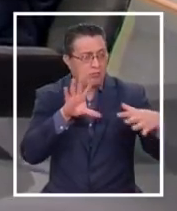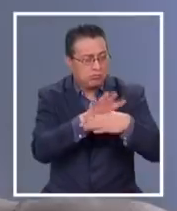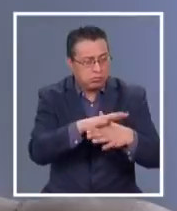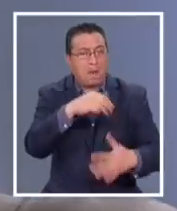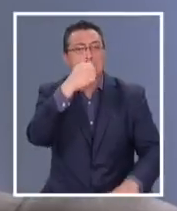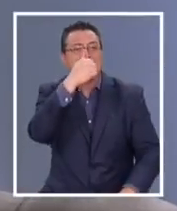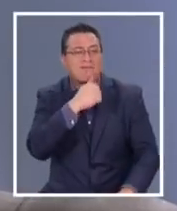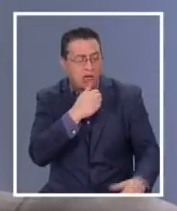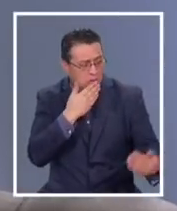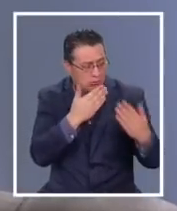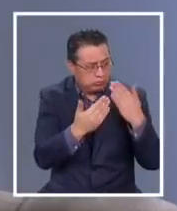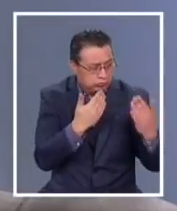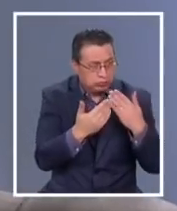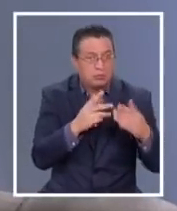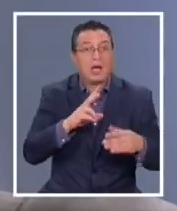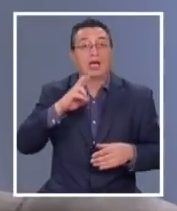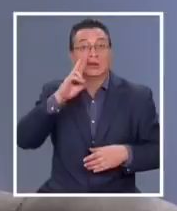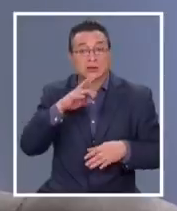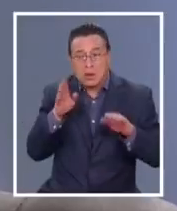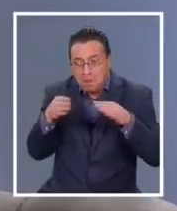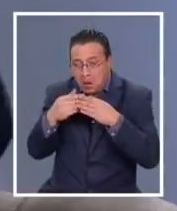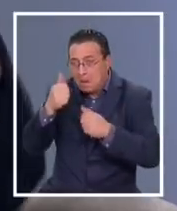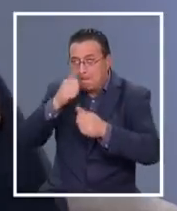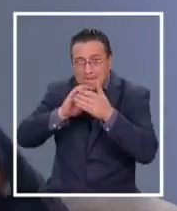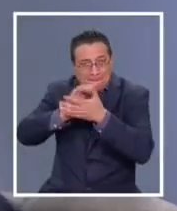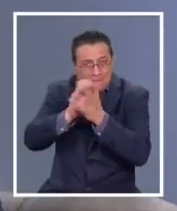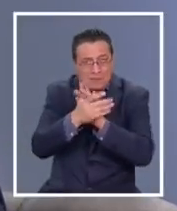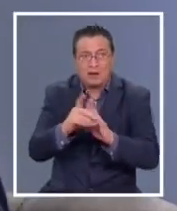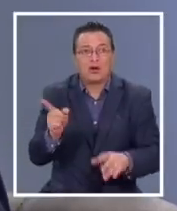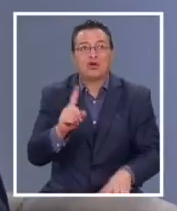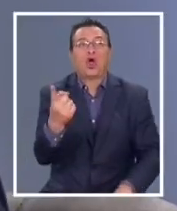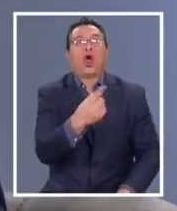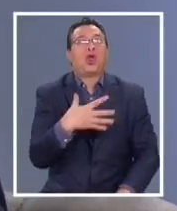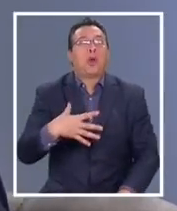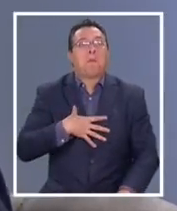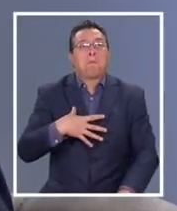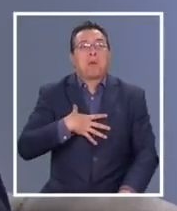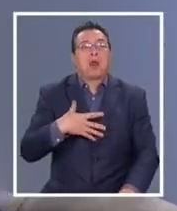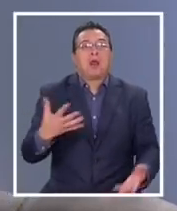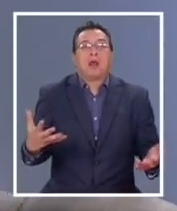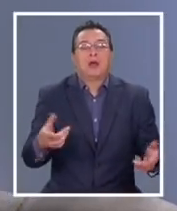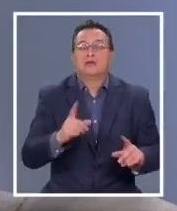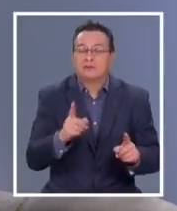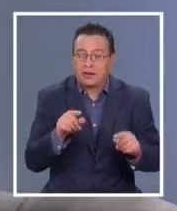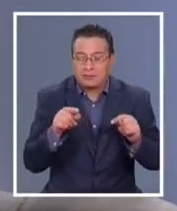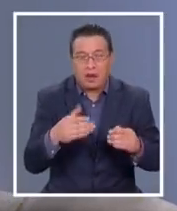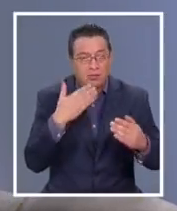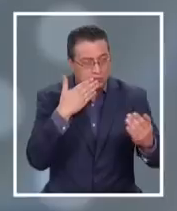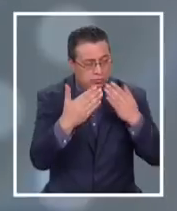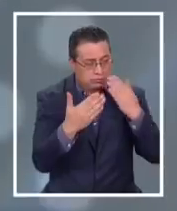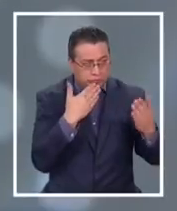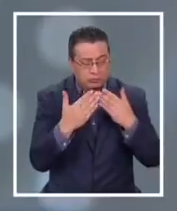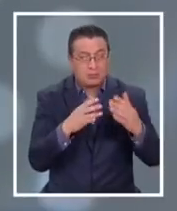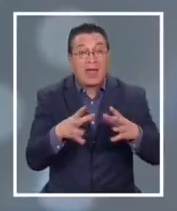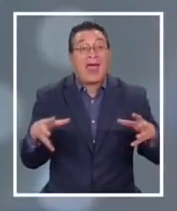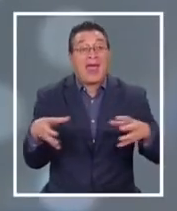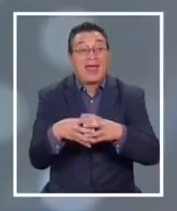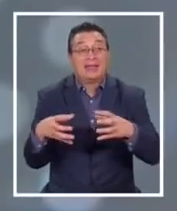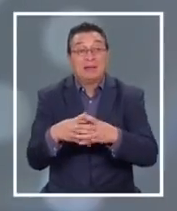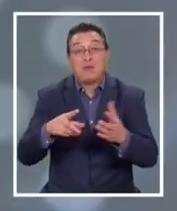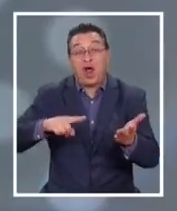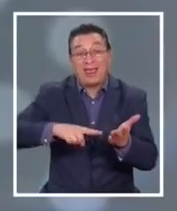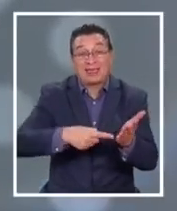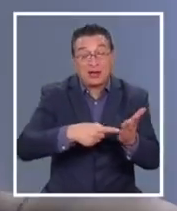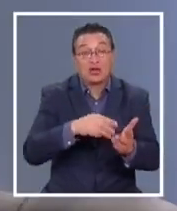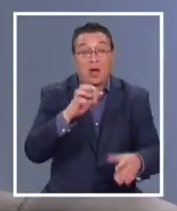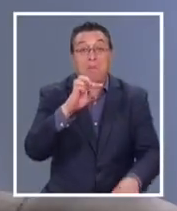privado, sin hacer cocina de ninguna especie como le temen, sino que dialogando, los equipos técnicos, como